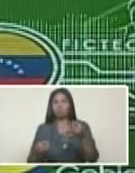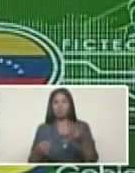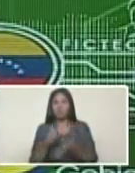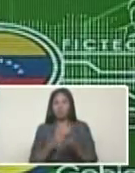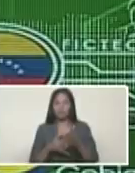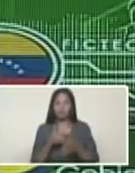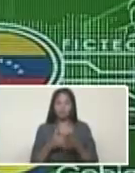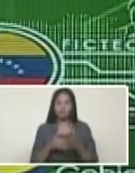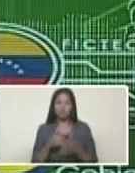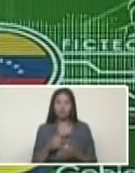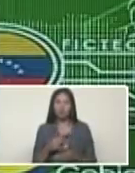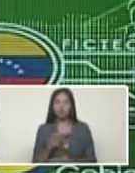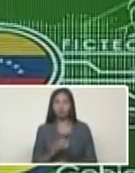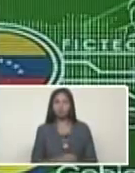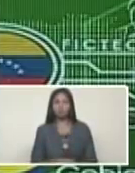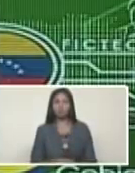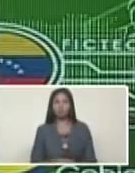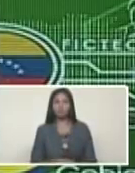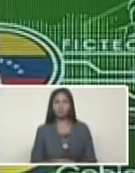del convenio